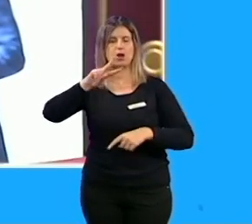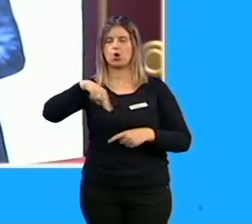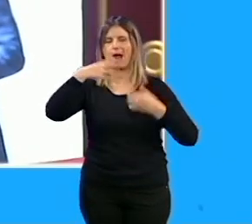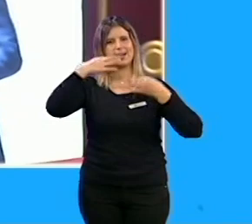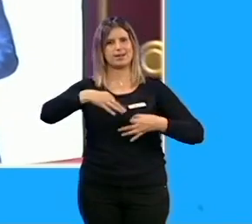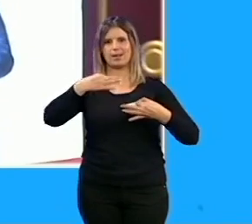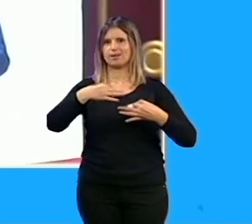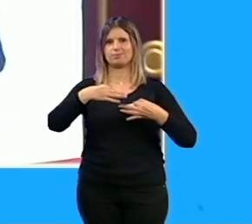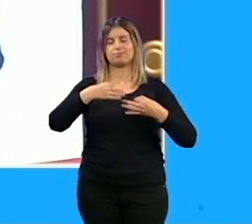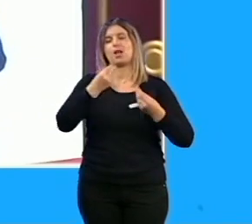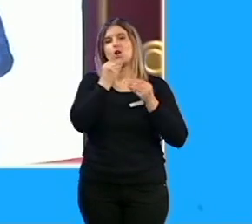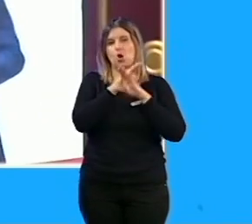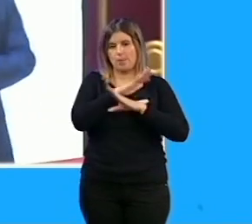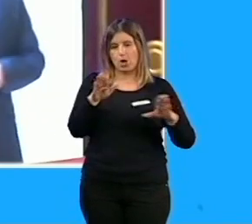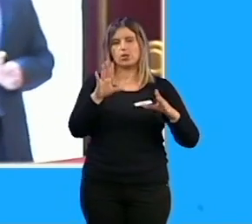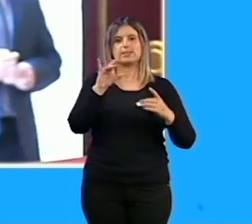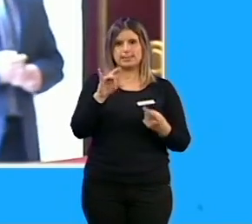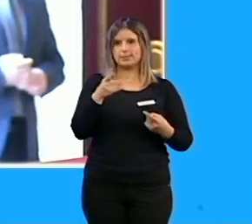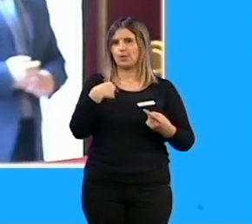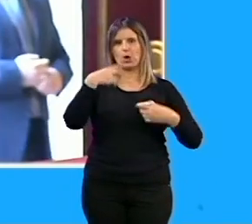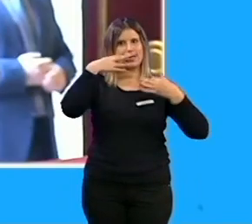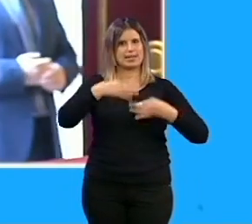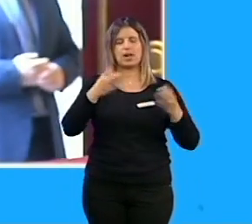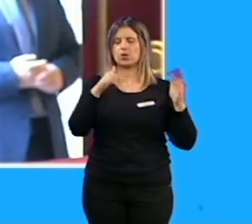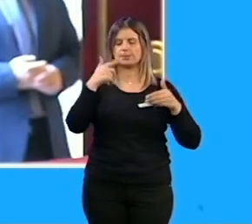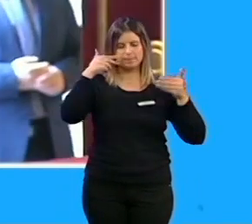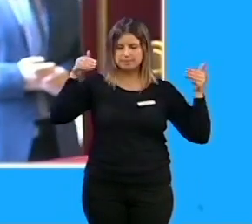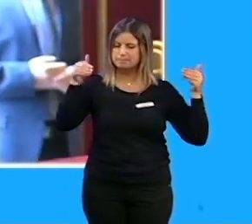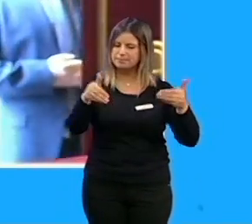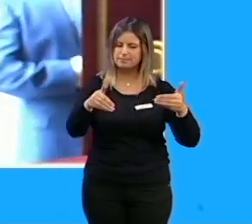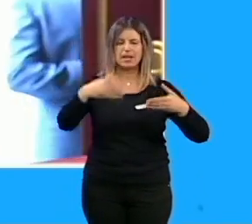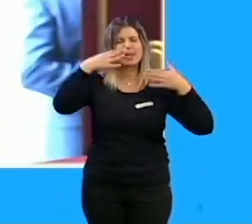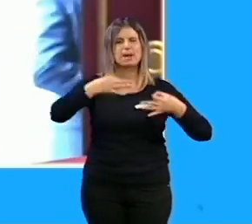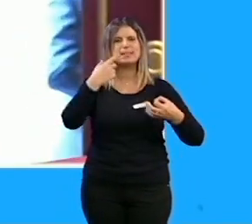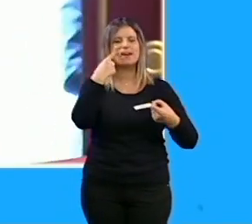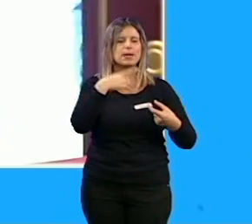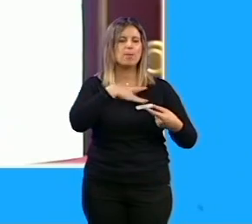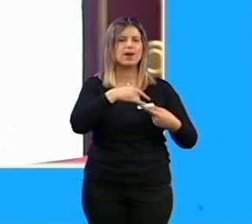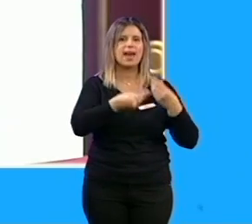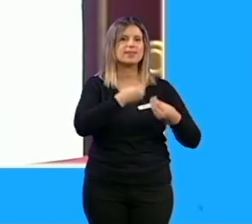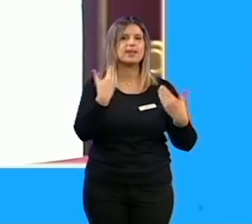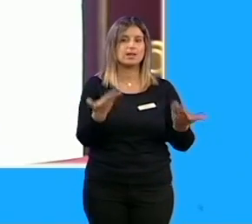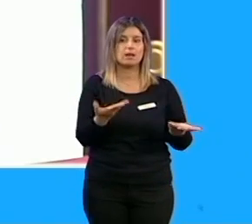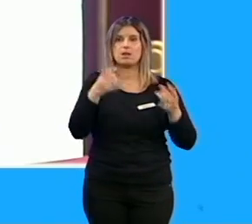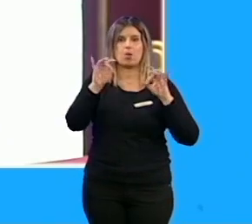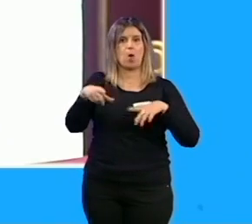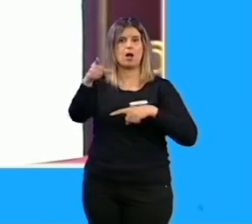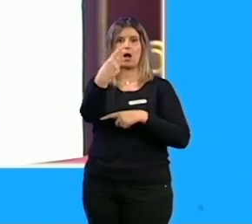es real. Es lo ideal, sí, pero no es real. Centrémonos en lo que realmente podemos hacer y hagámoslo como lo haremos en nuestras